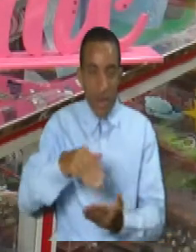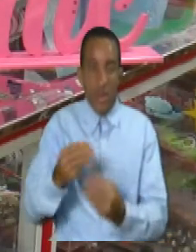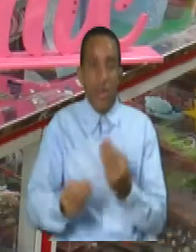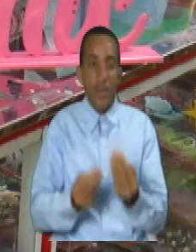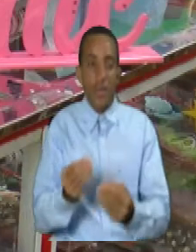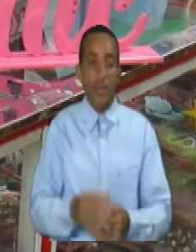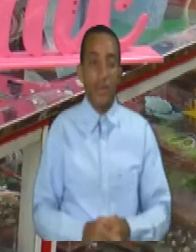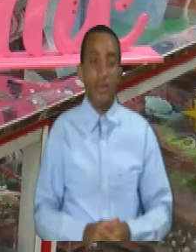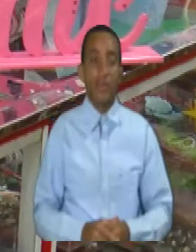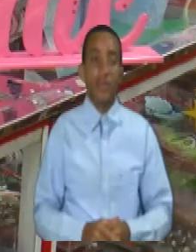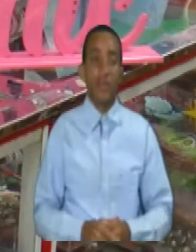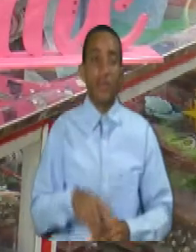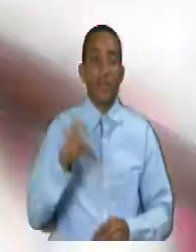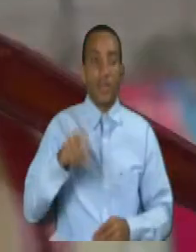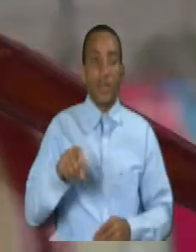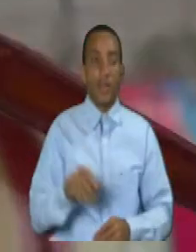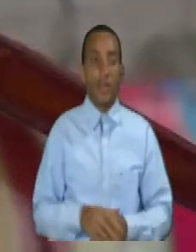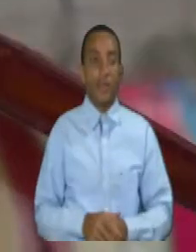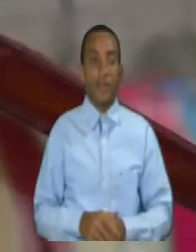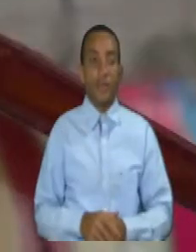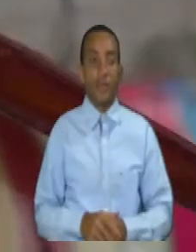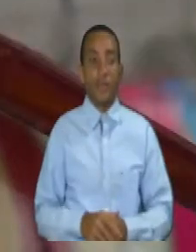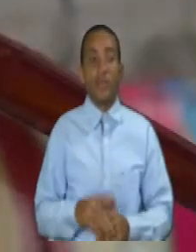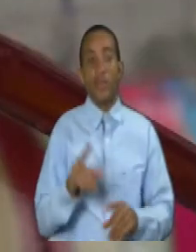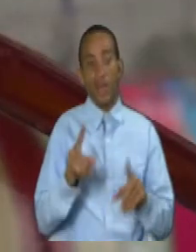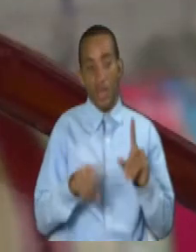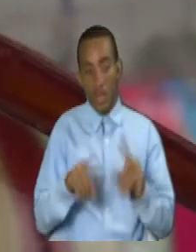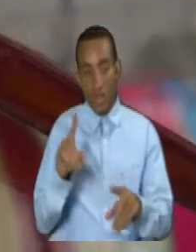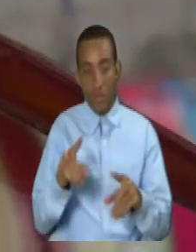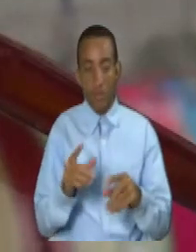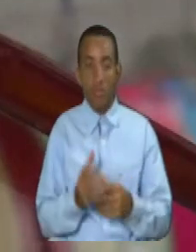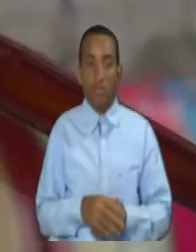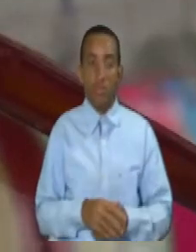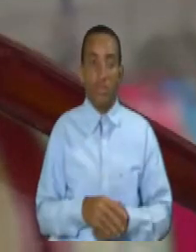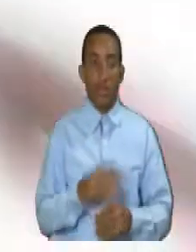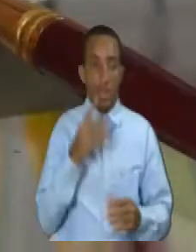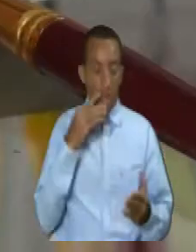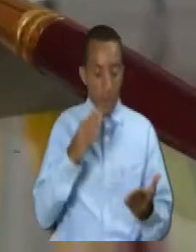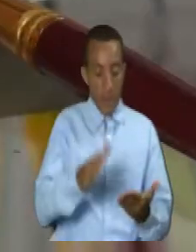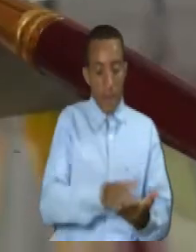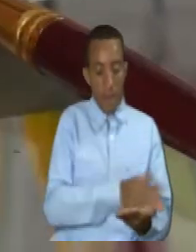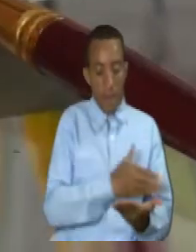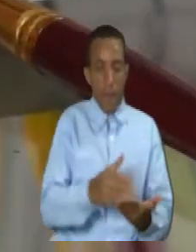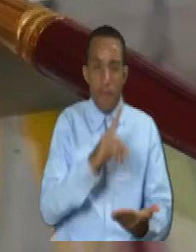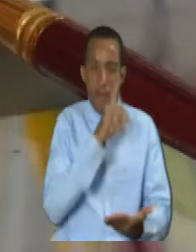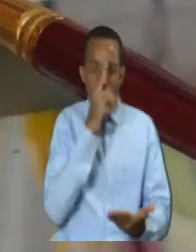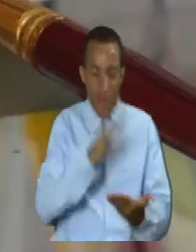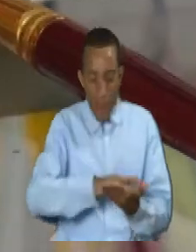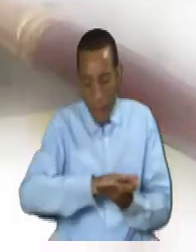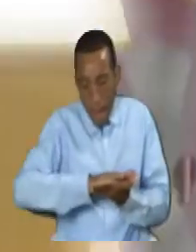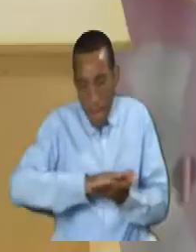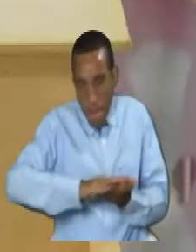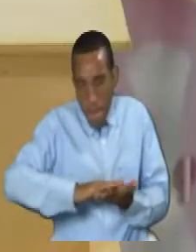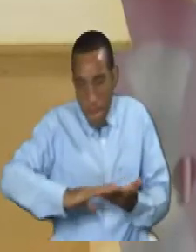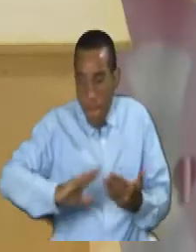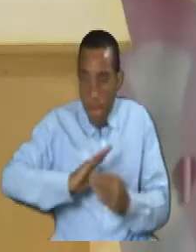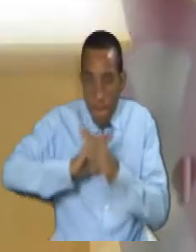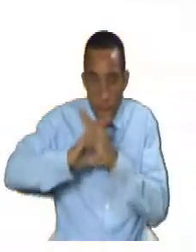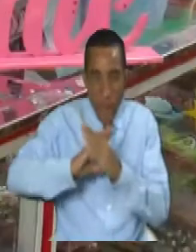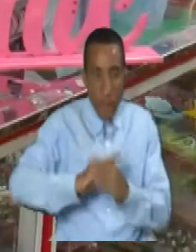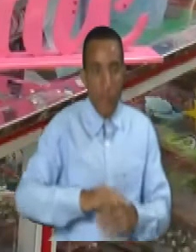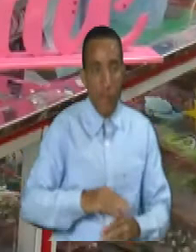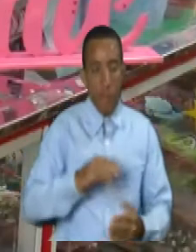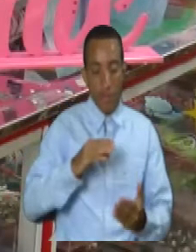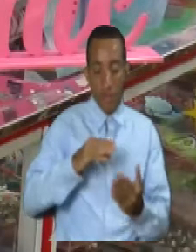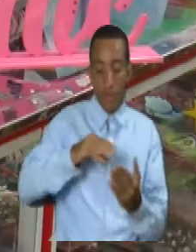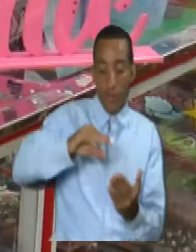hacer esto necesitamos ciertos materiales que son el sellador lijable, necesitamos una pintura, pincel y